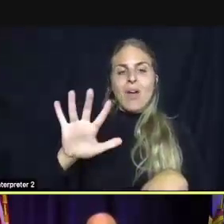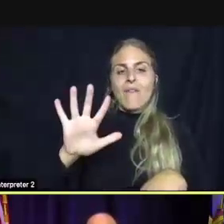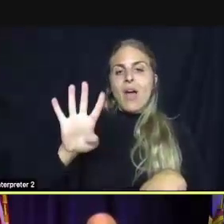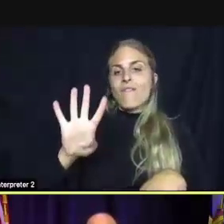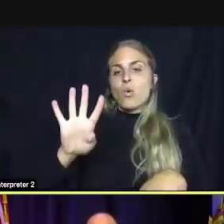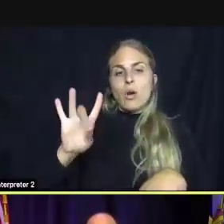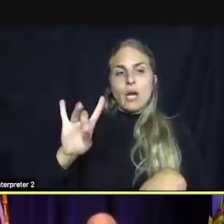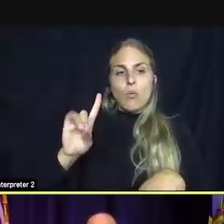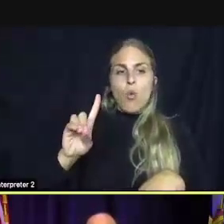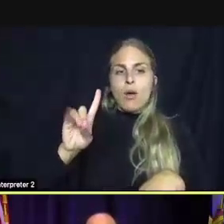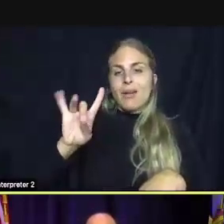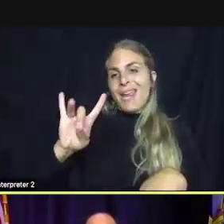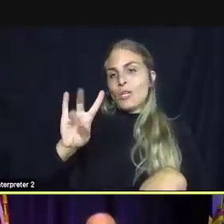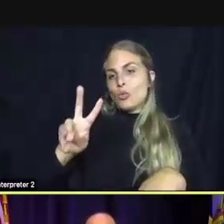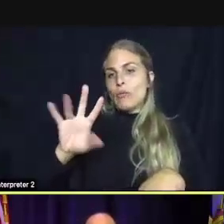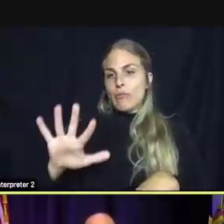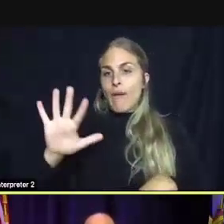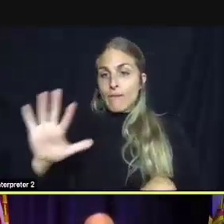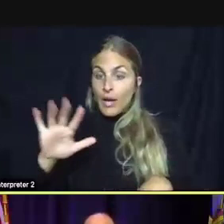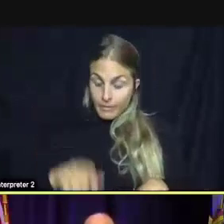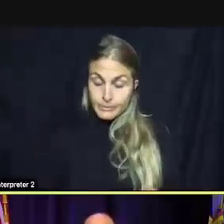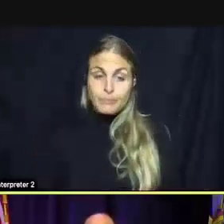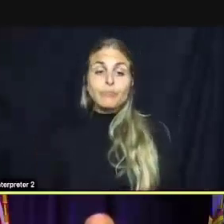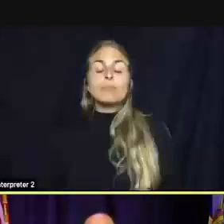1-855-I81, que es el